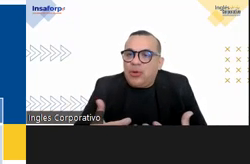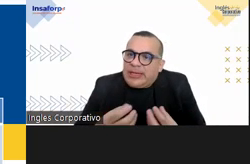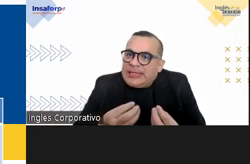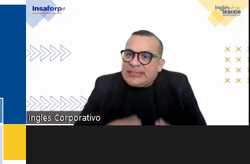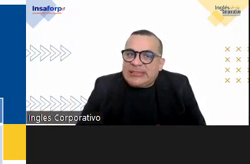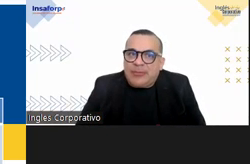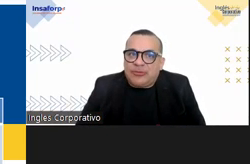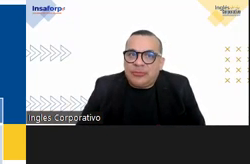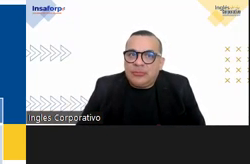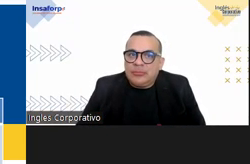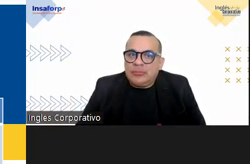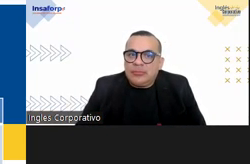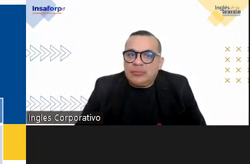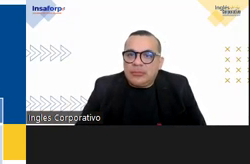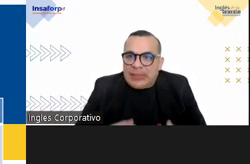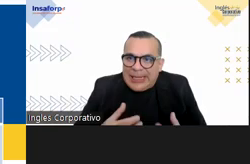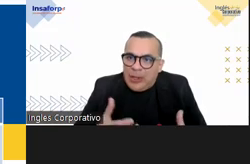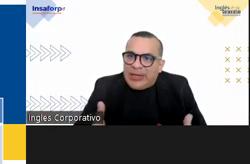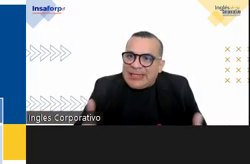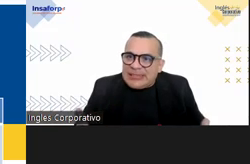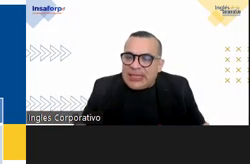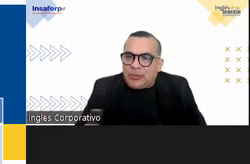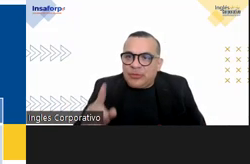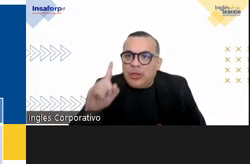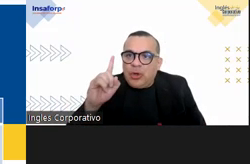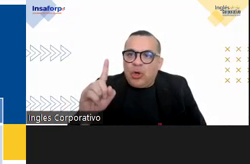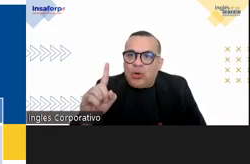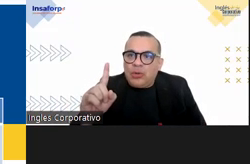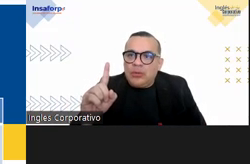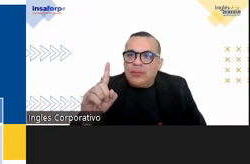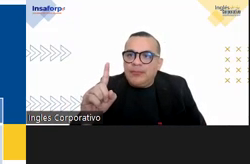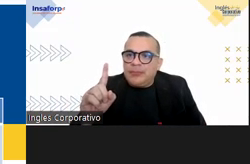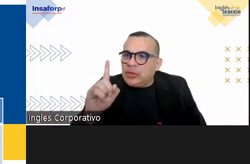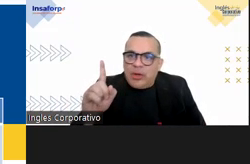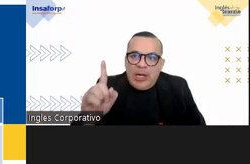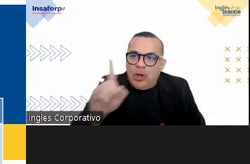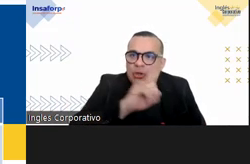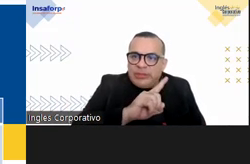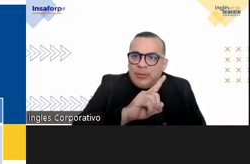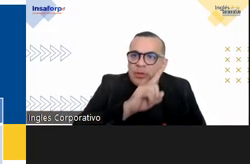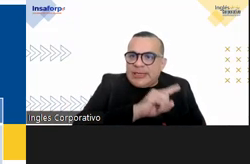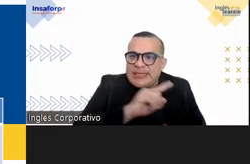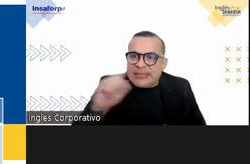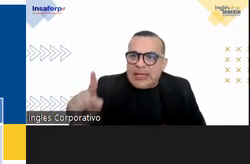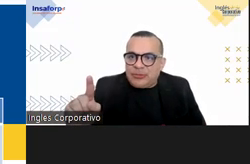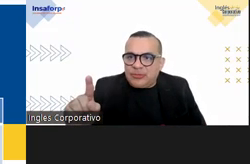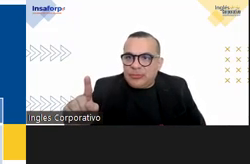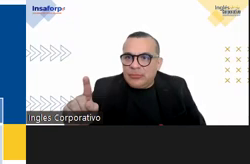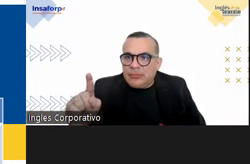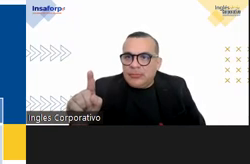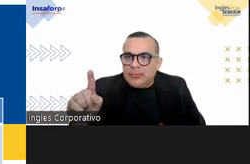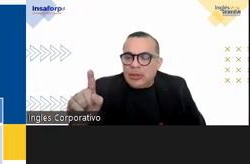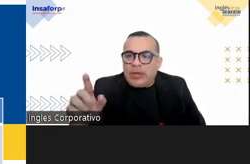que tengamos lo que necesitamos. ¿Qué es lo que necesitamos? Ojo, no es lo óptimo lo que